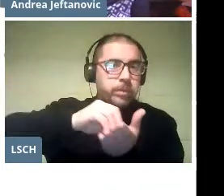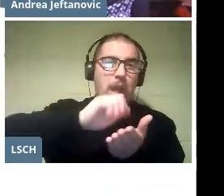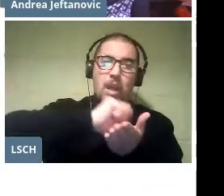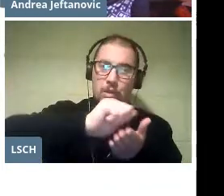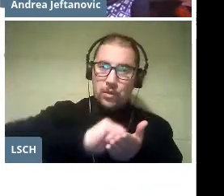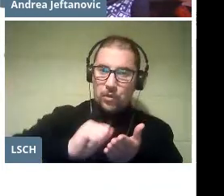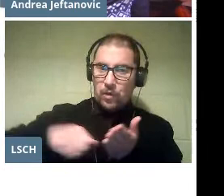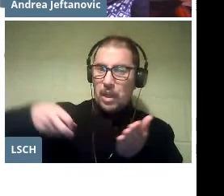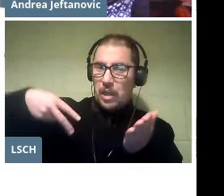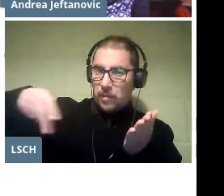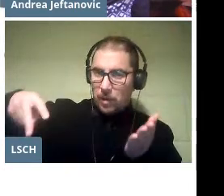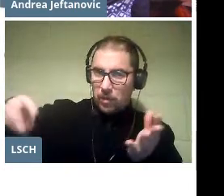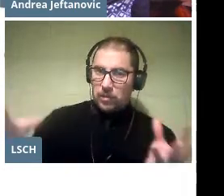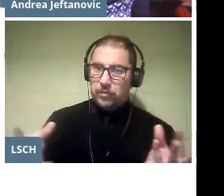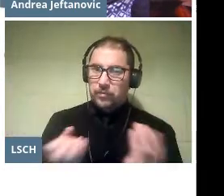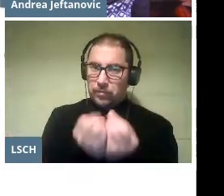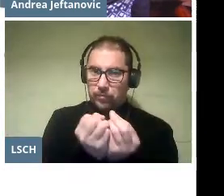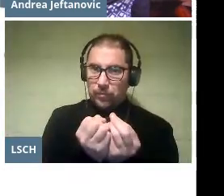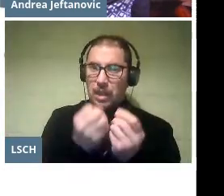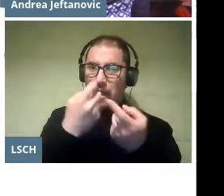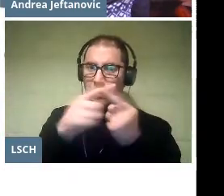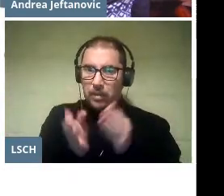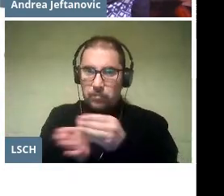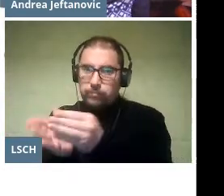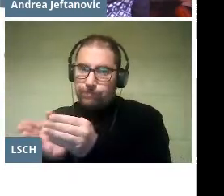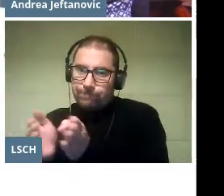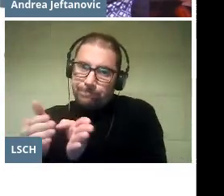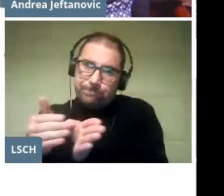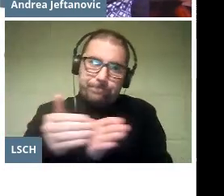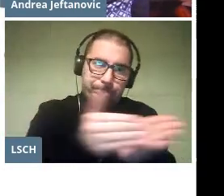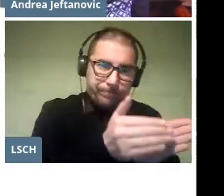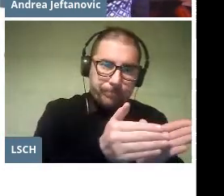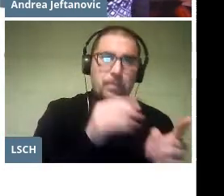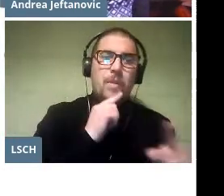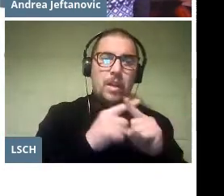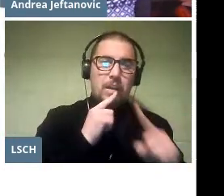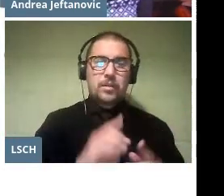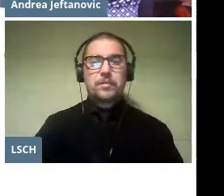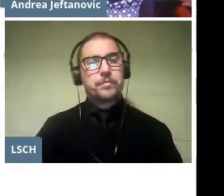con la caminata otra dirección al texto.